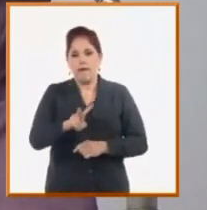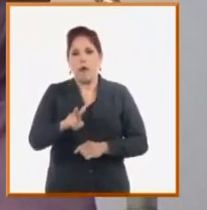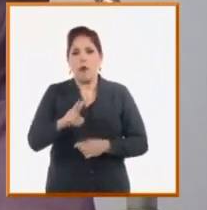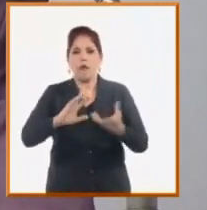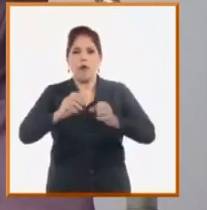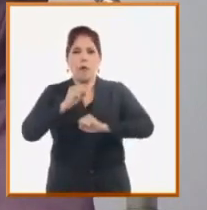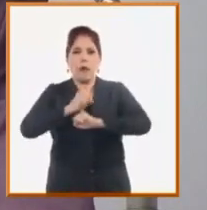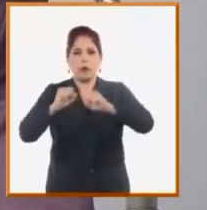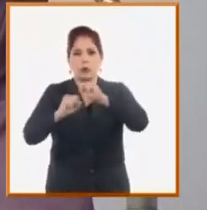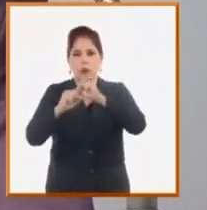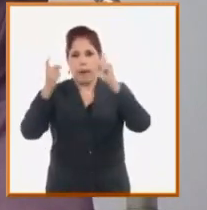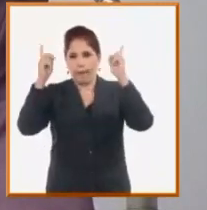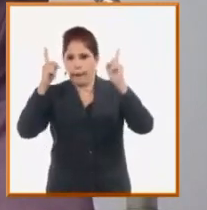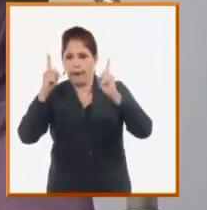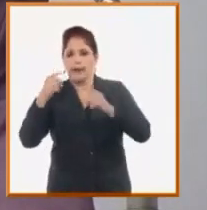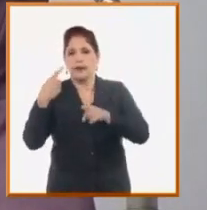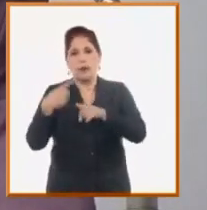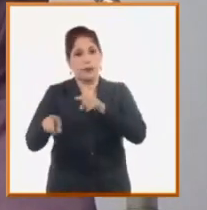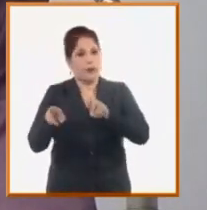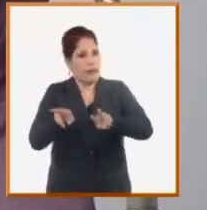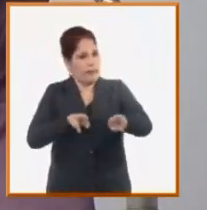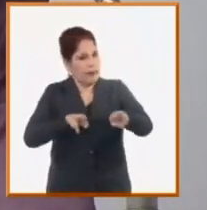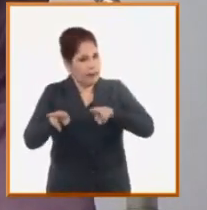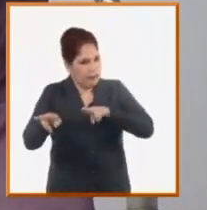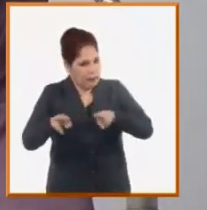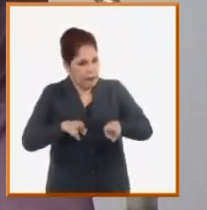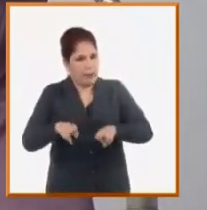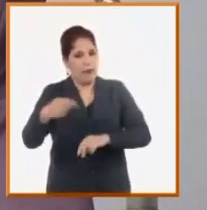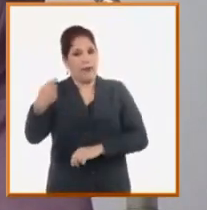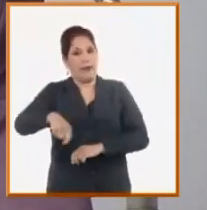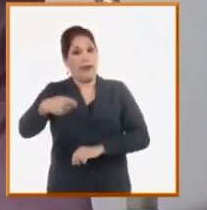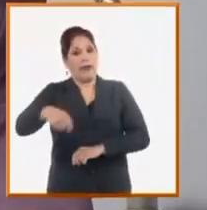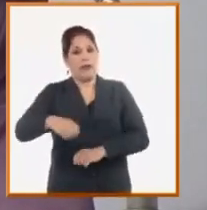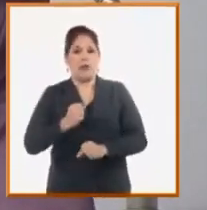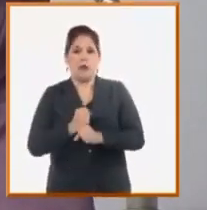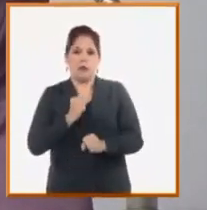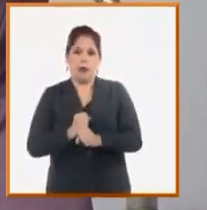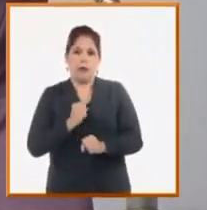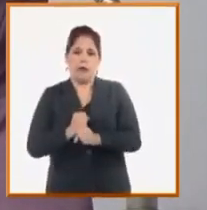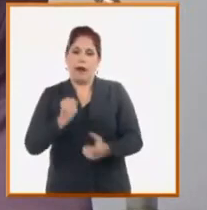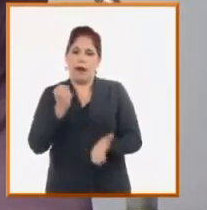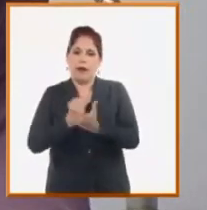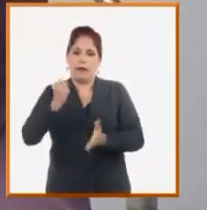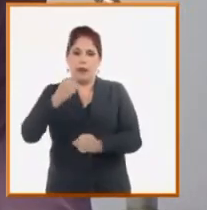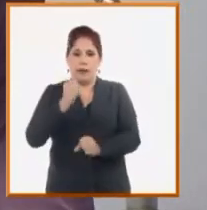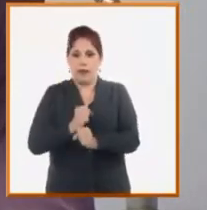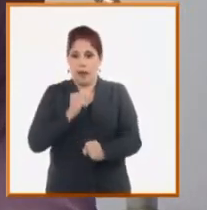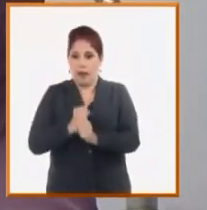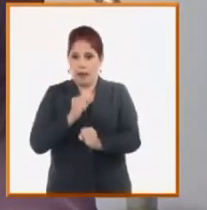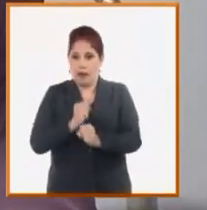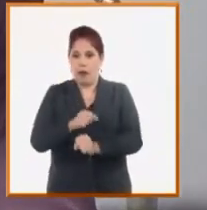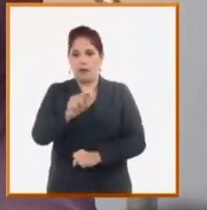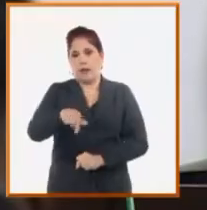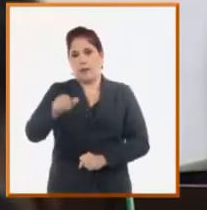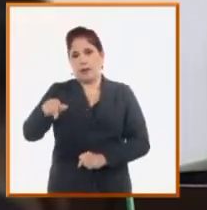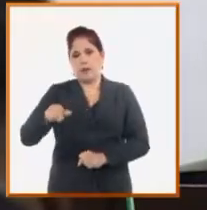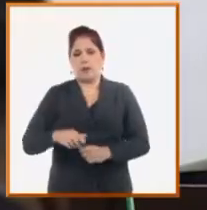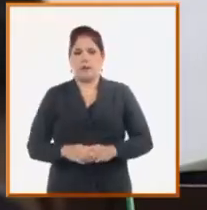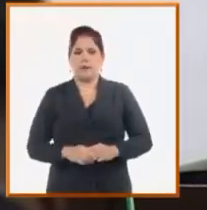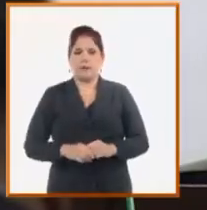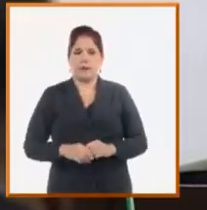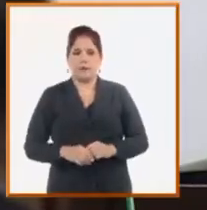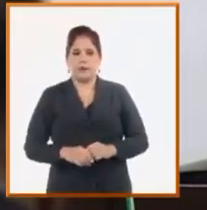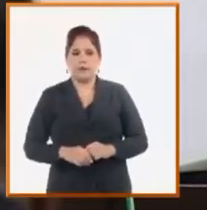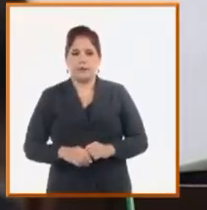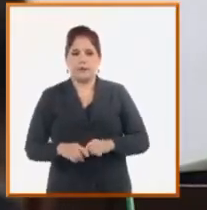estructuras políticas y también administrativas de los derechos laborales, las garantías laborales que tienen estos trabajadores.